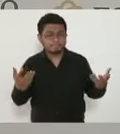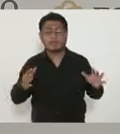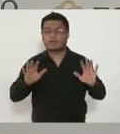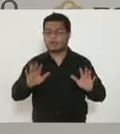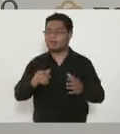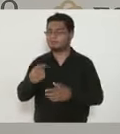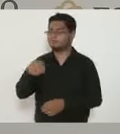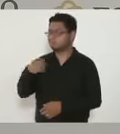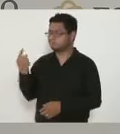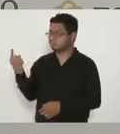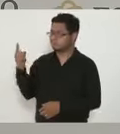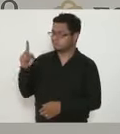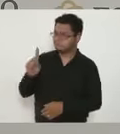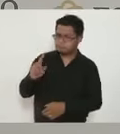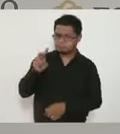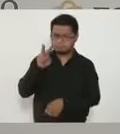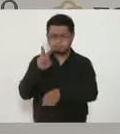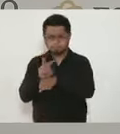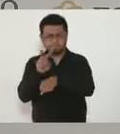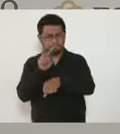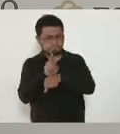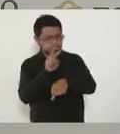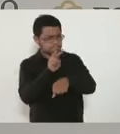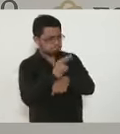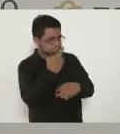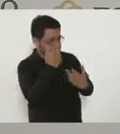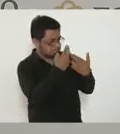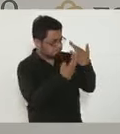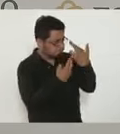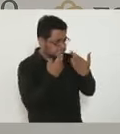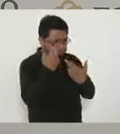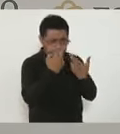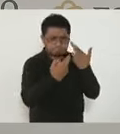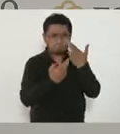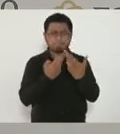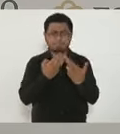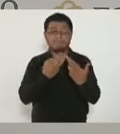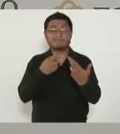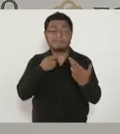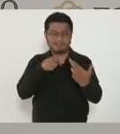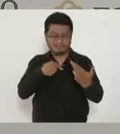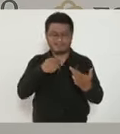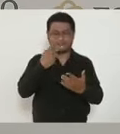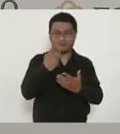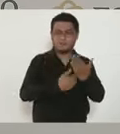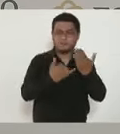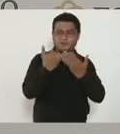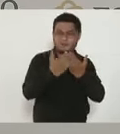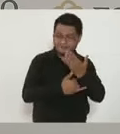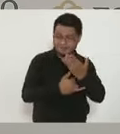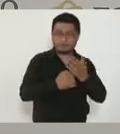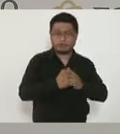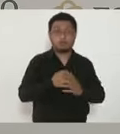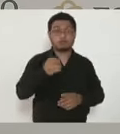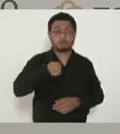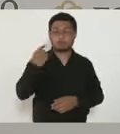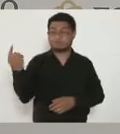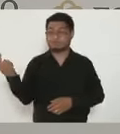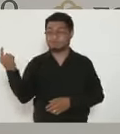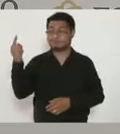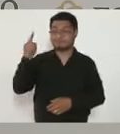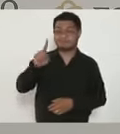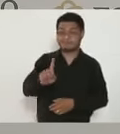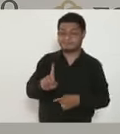visitando la obra, supervisando el avance de la obra. Voy a regresar en